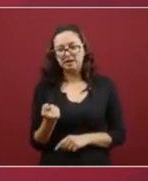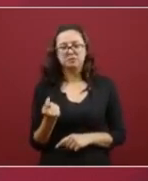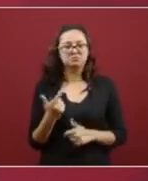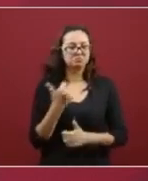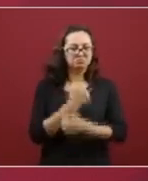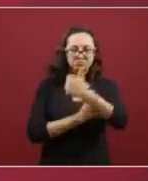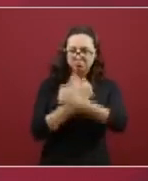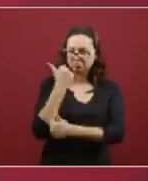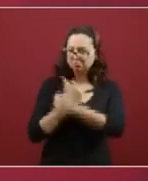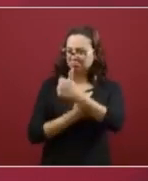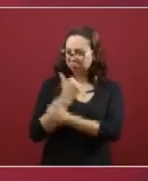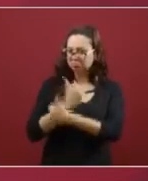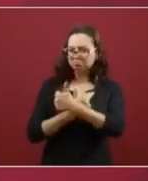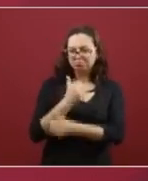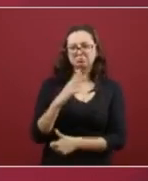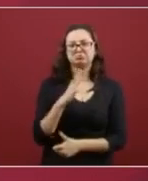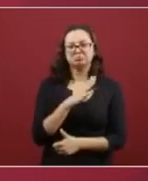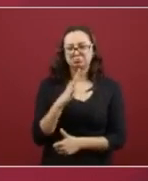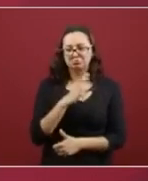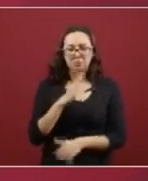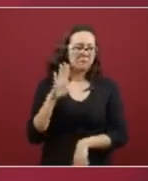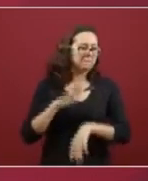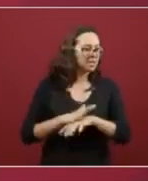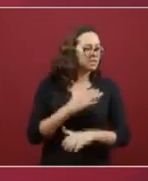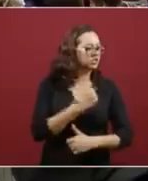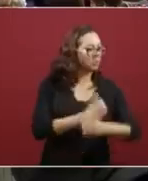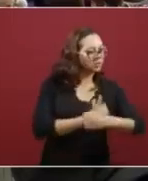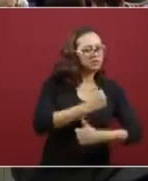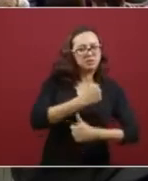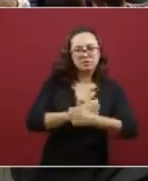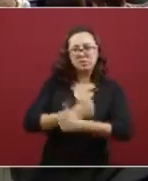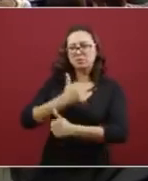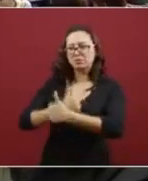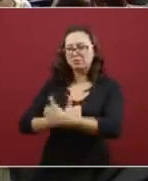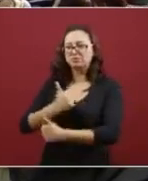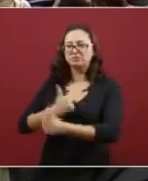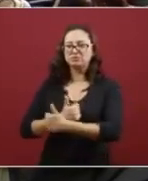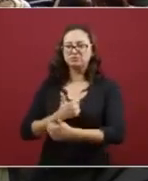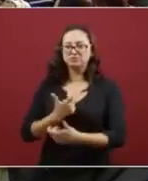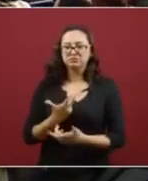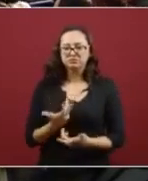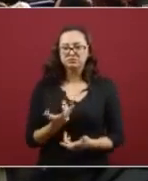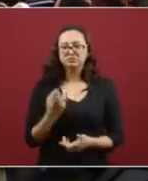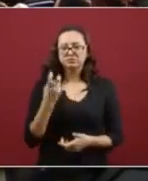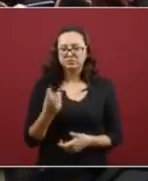compite, y cada vez compite más. Entonces,